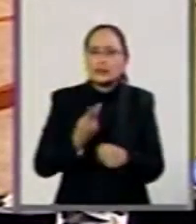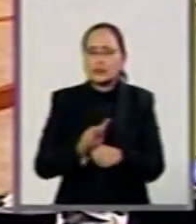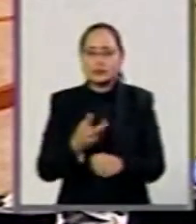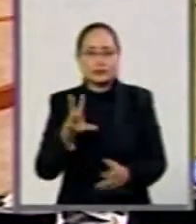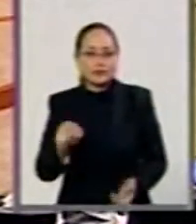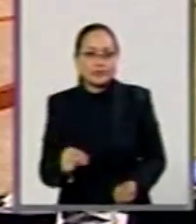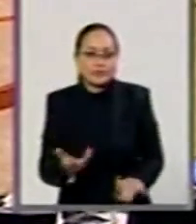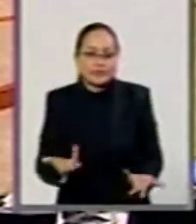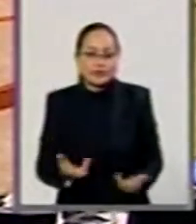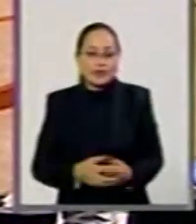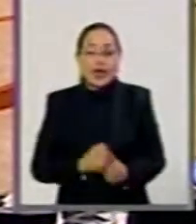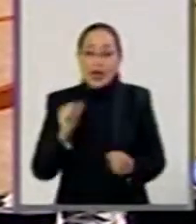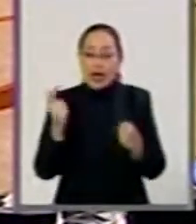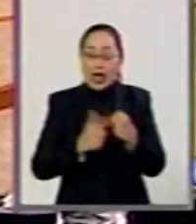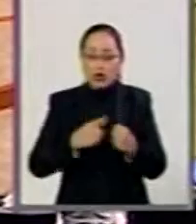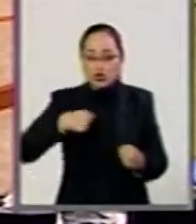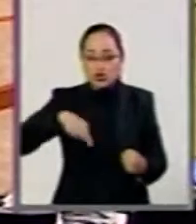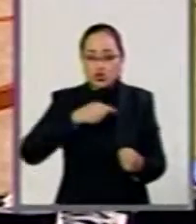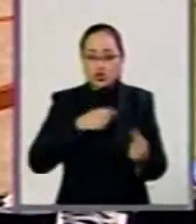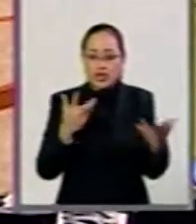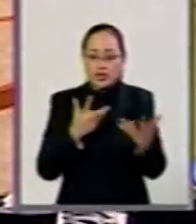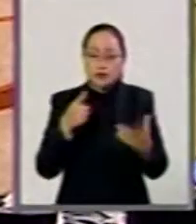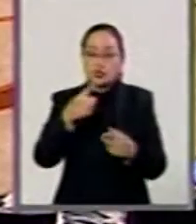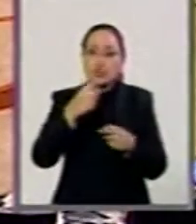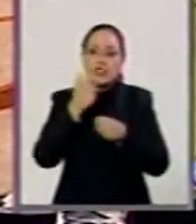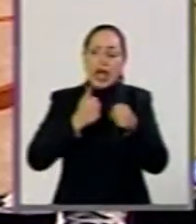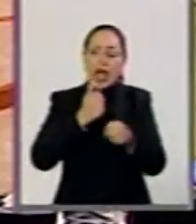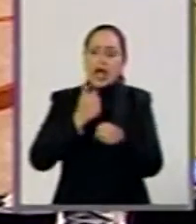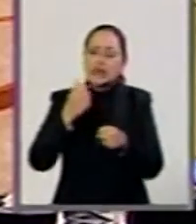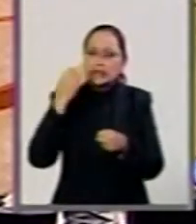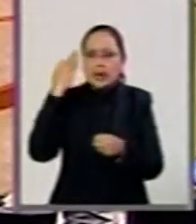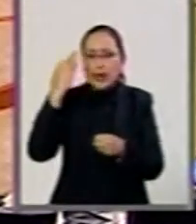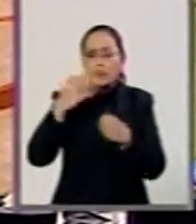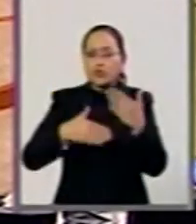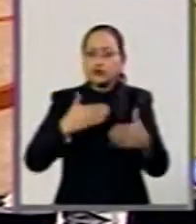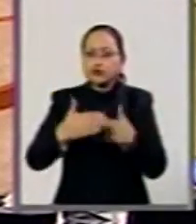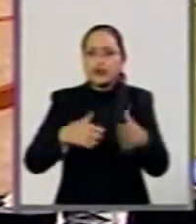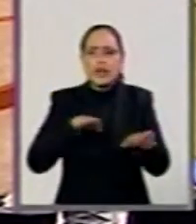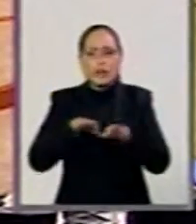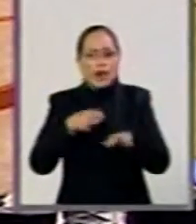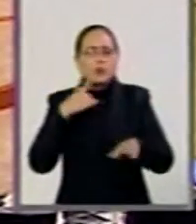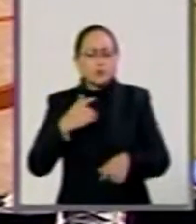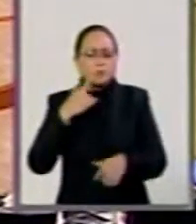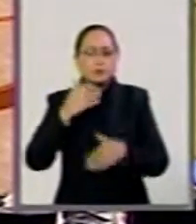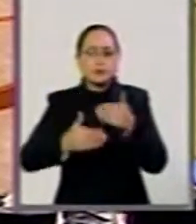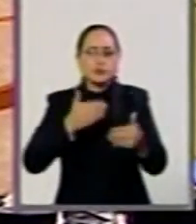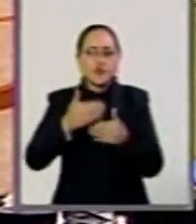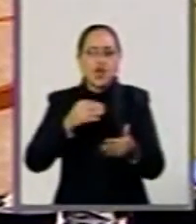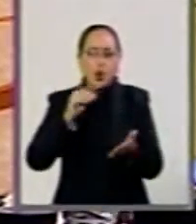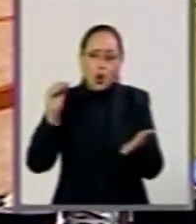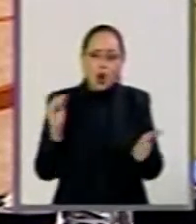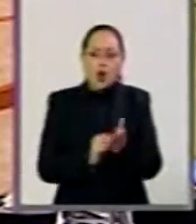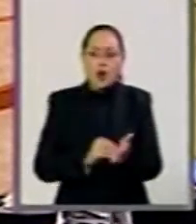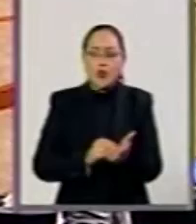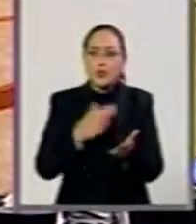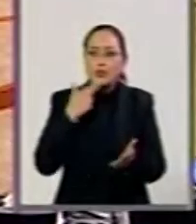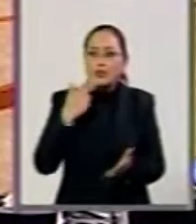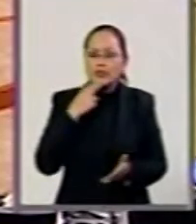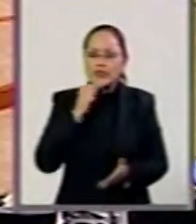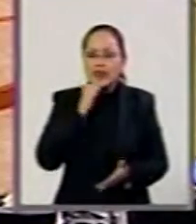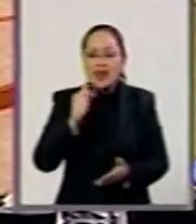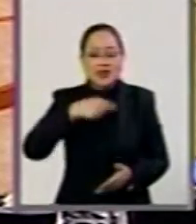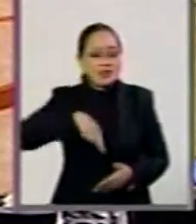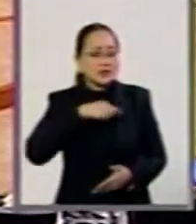que hicimos acá, que a muchos de ustedes les tomó tiempo, les tomó trabajo, esfuerzo, hoy no está en funcionamiento y no nos